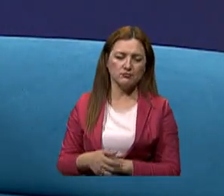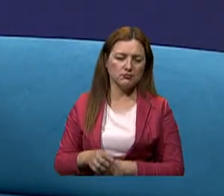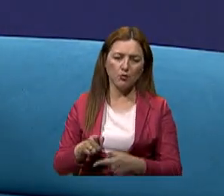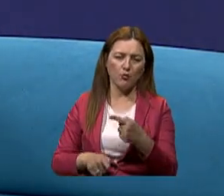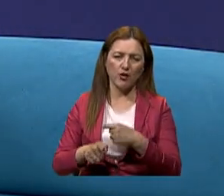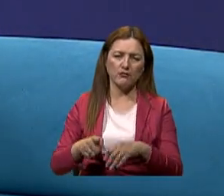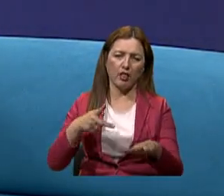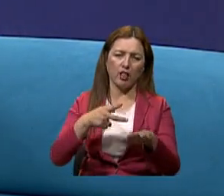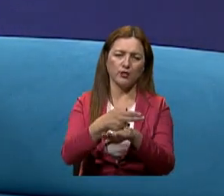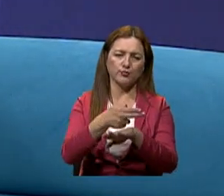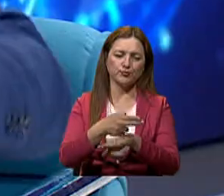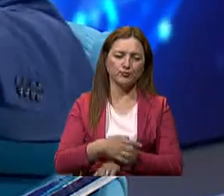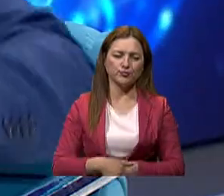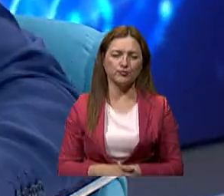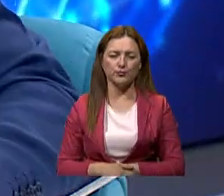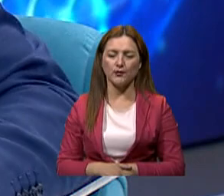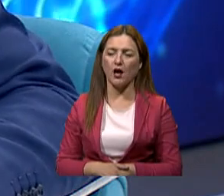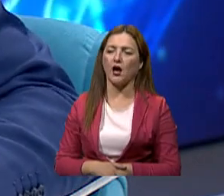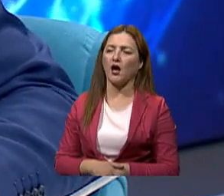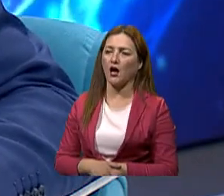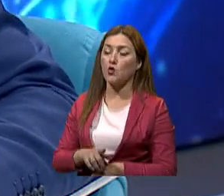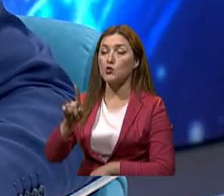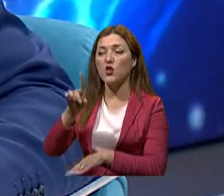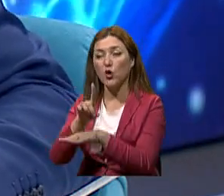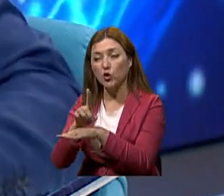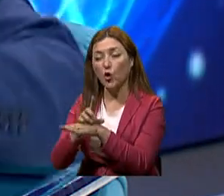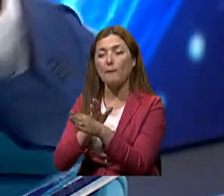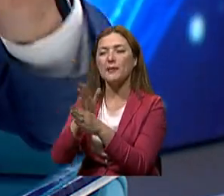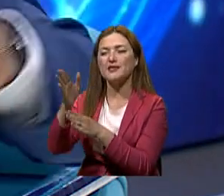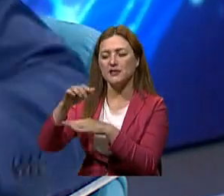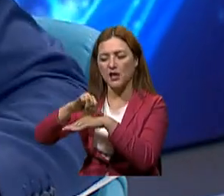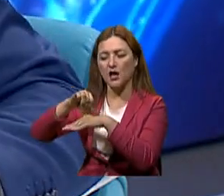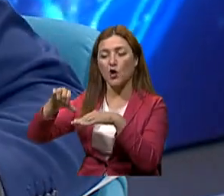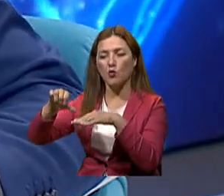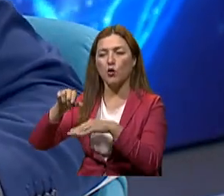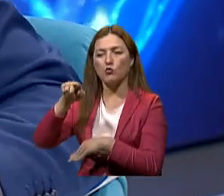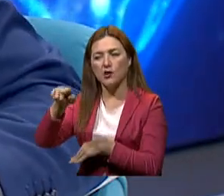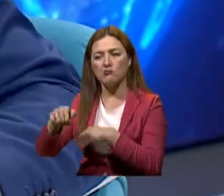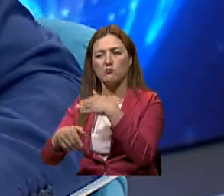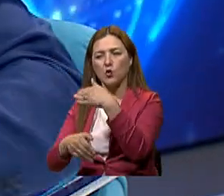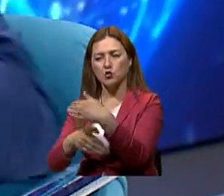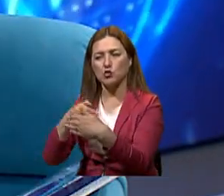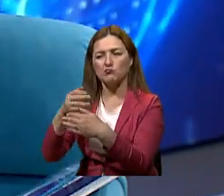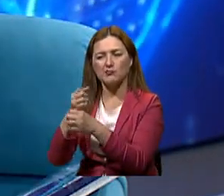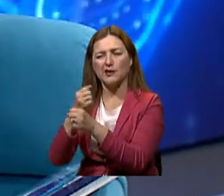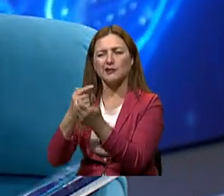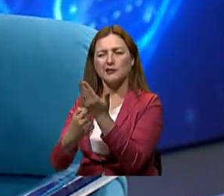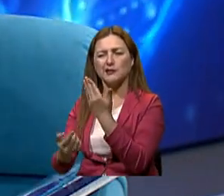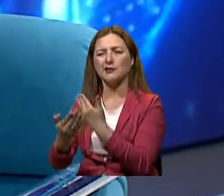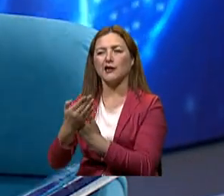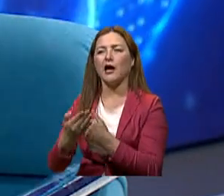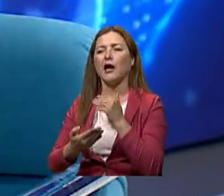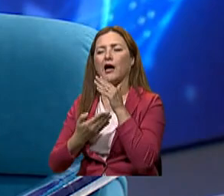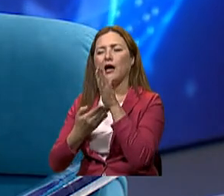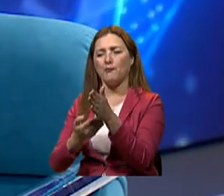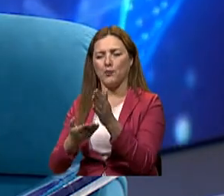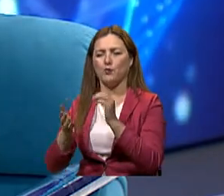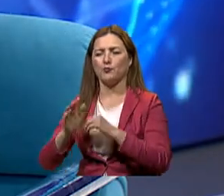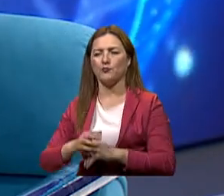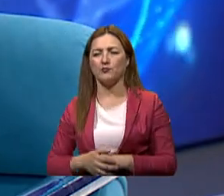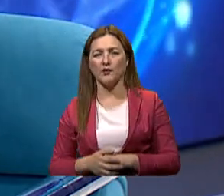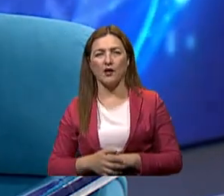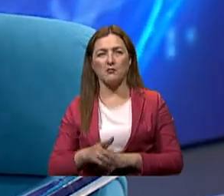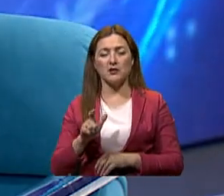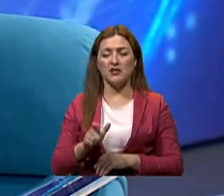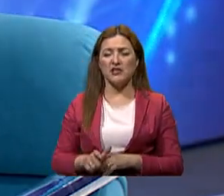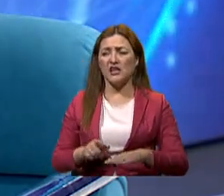una amputación. Así es, y ustedes como cirujanos vasculares, pues nosotros sabemos los procedimientos que hacen, pero ¿qué haces en este punto? Es decir, llega el paciente